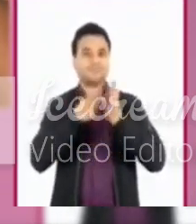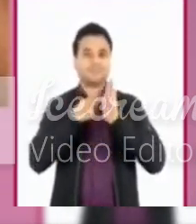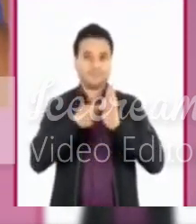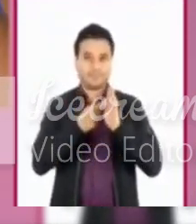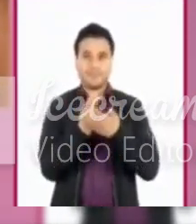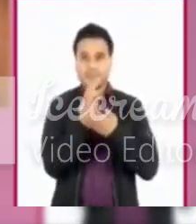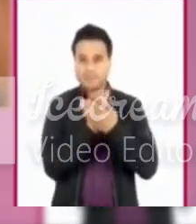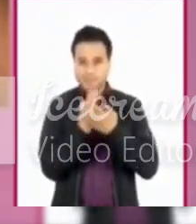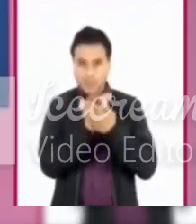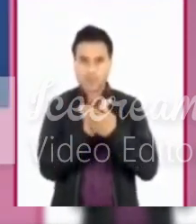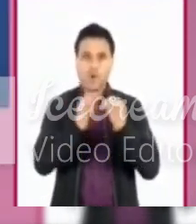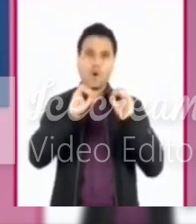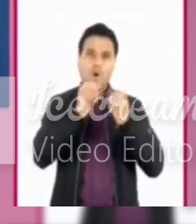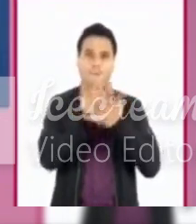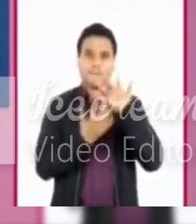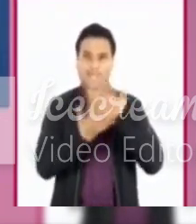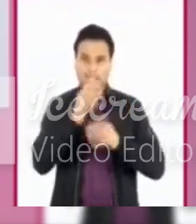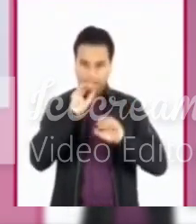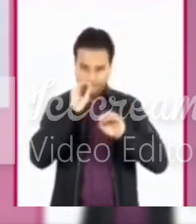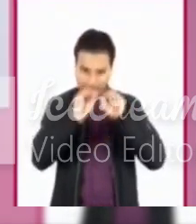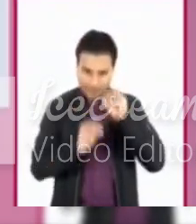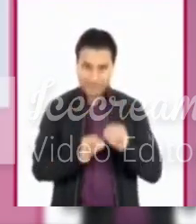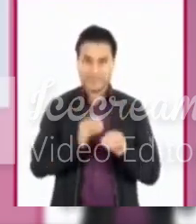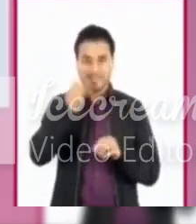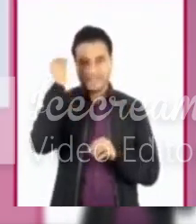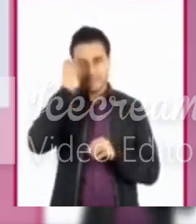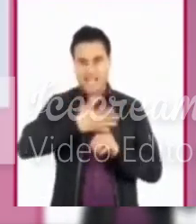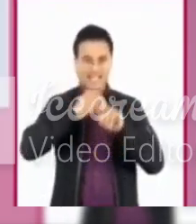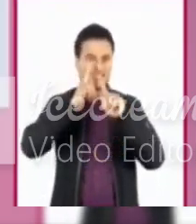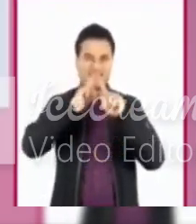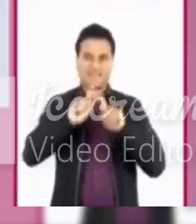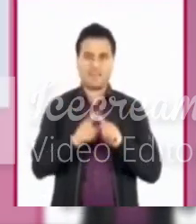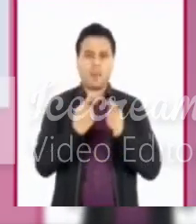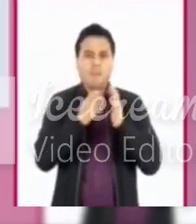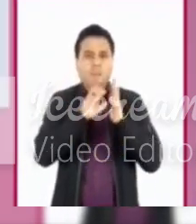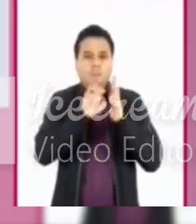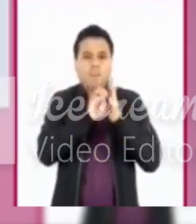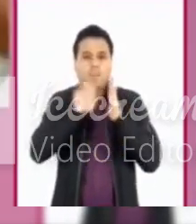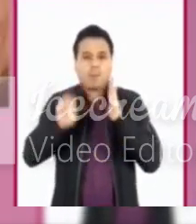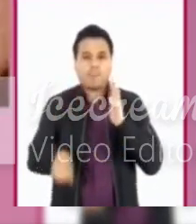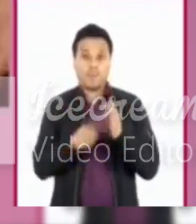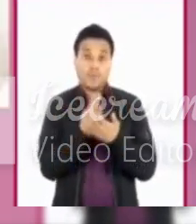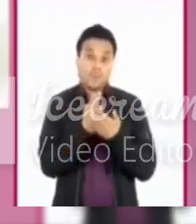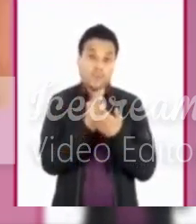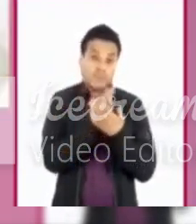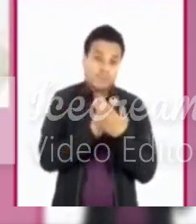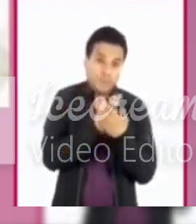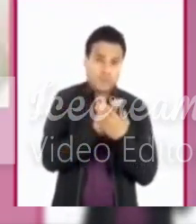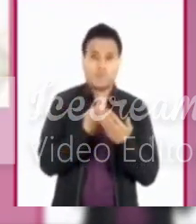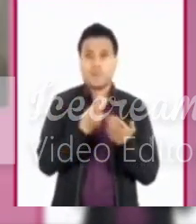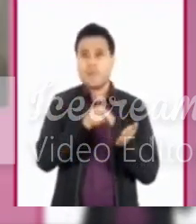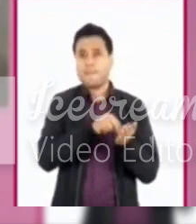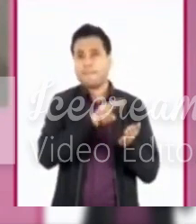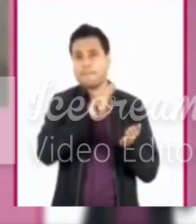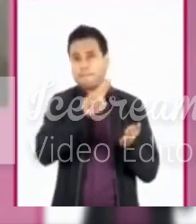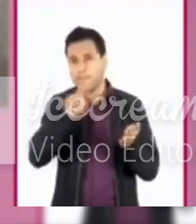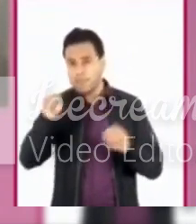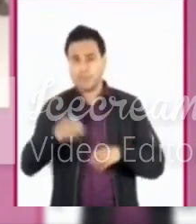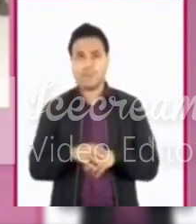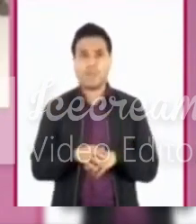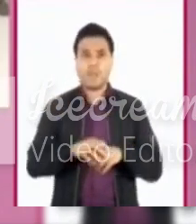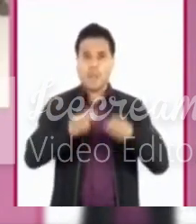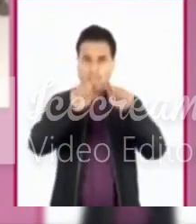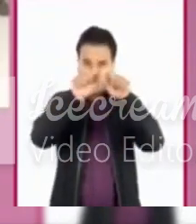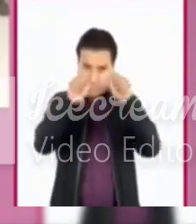que podemos crear objetos o imágenes. Por ejemplo, a través del dibujo, la pintura, la